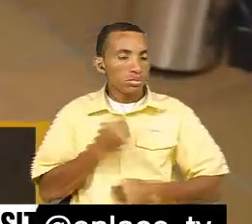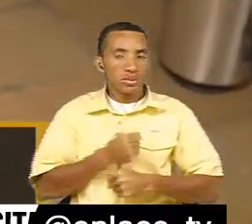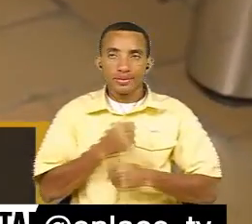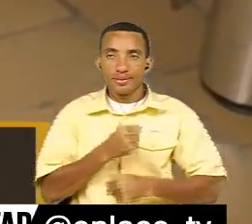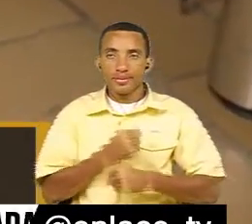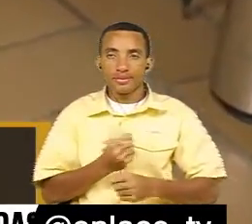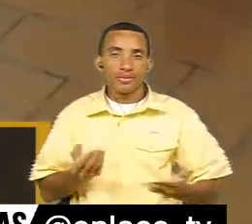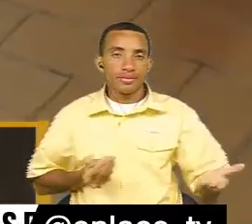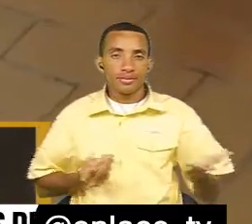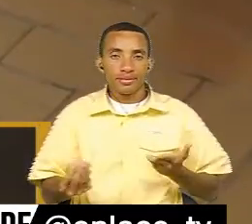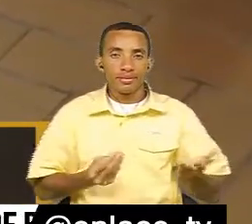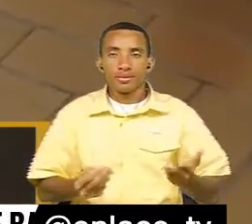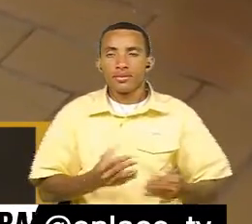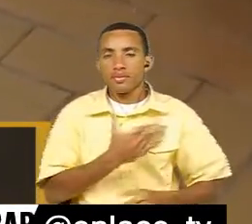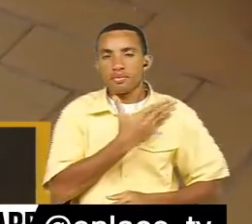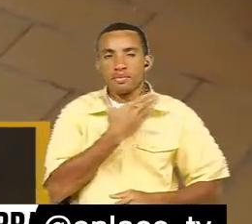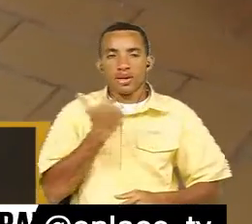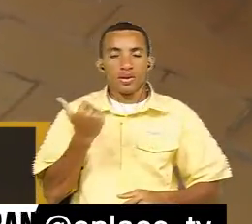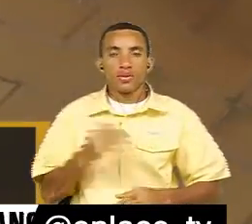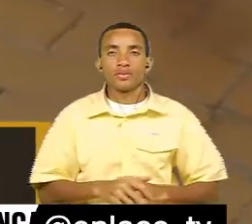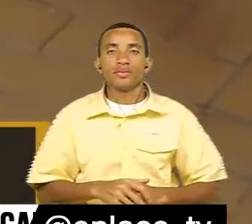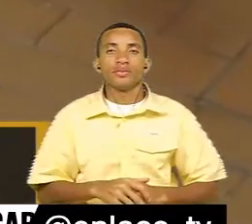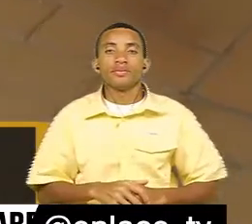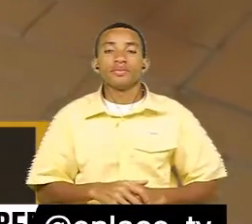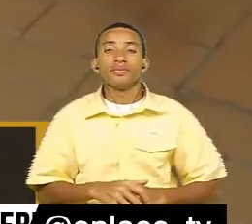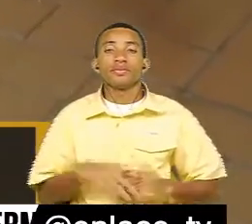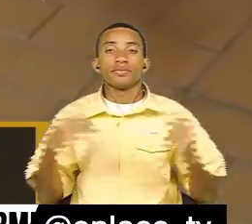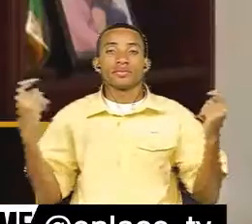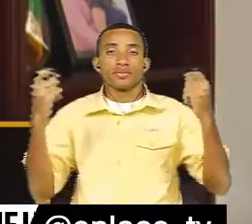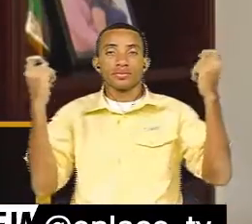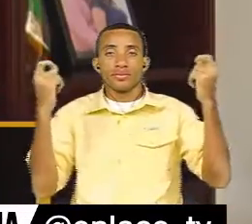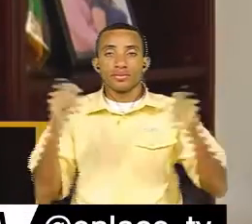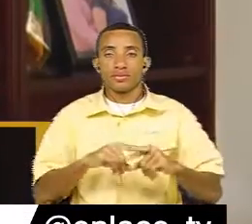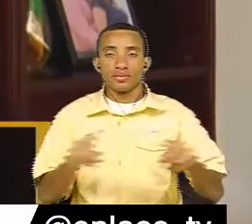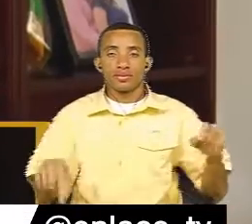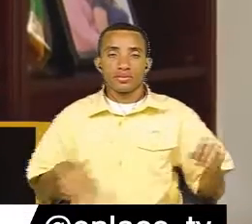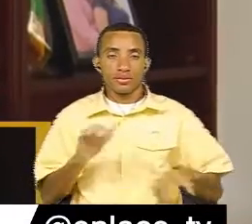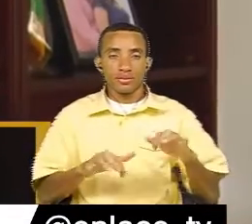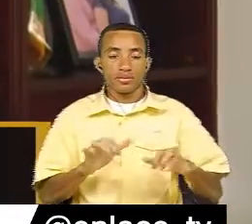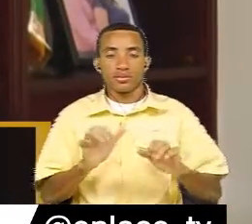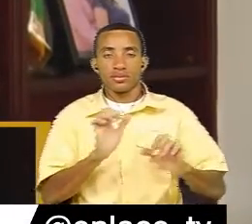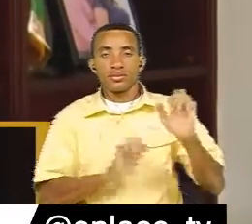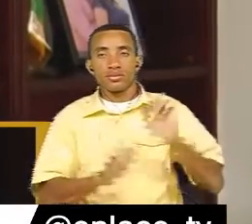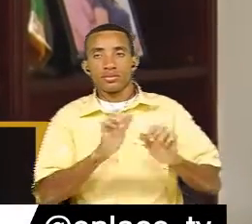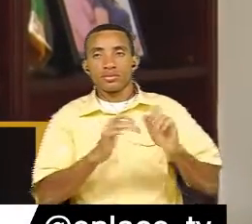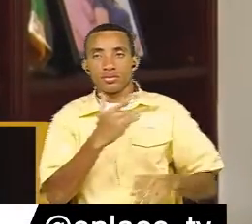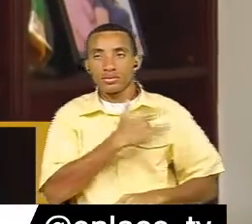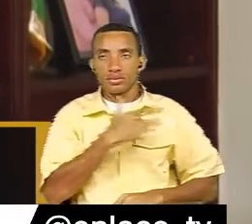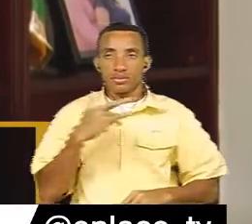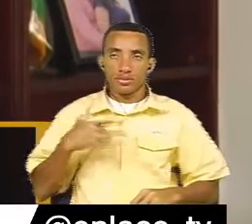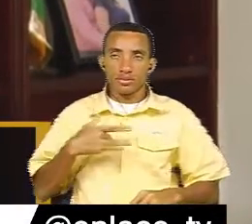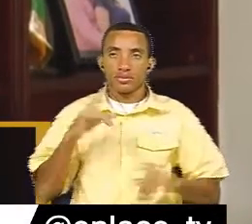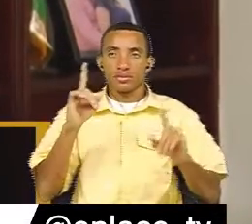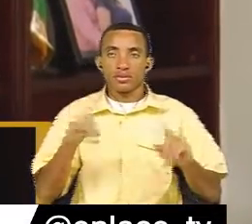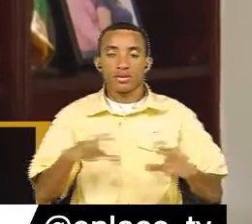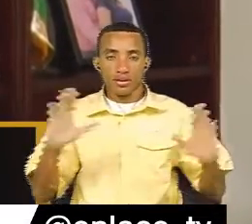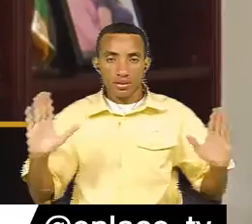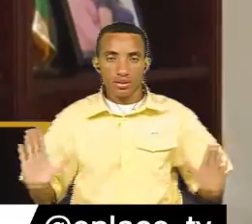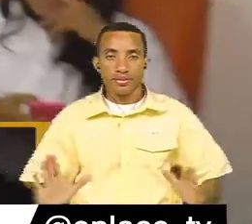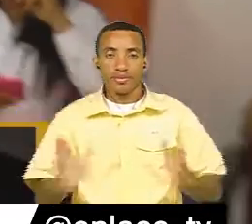los servicios con mucha más eficiencia. Es una campaña de la Oficina de Seguridad y Salud en el Trabajo con aras de mejorar